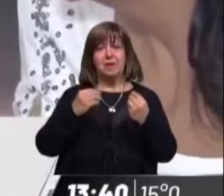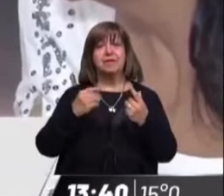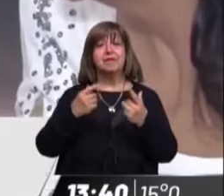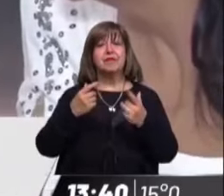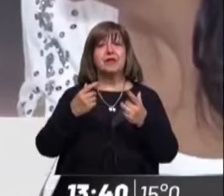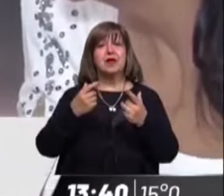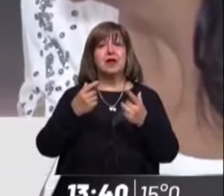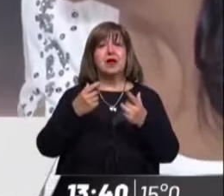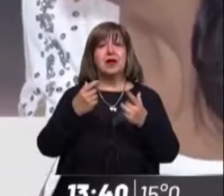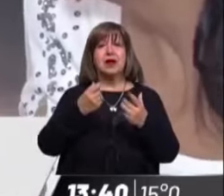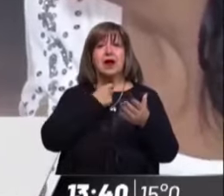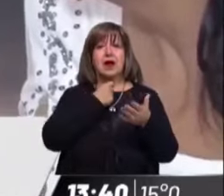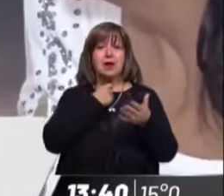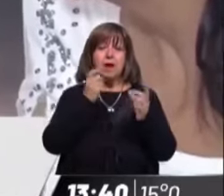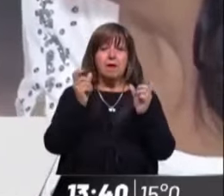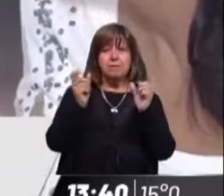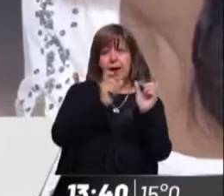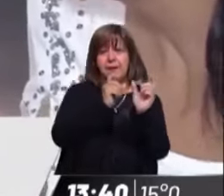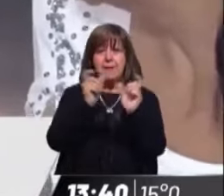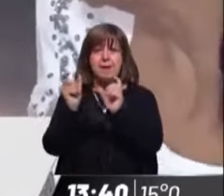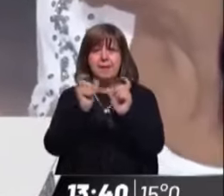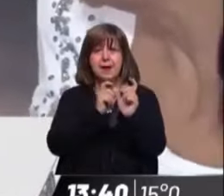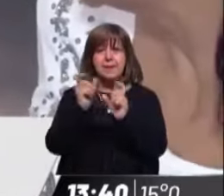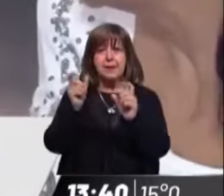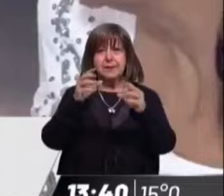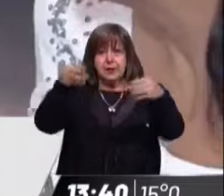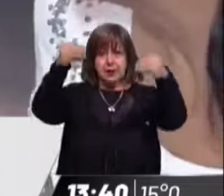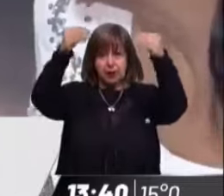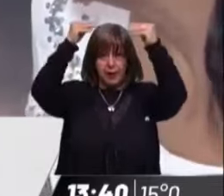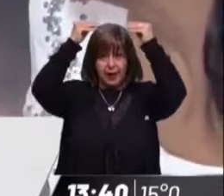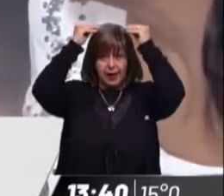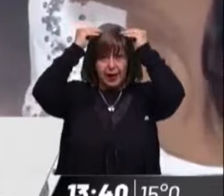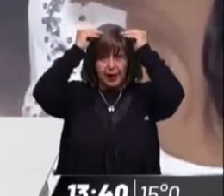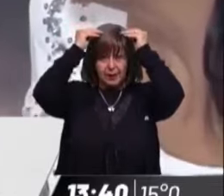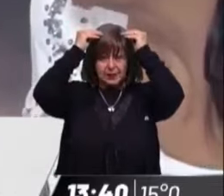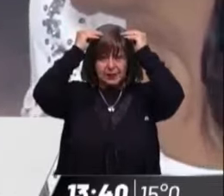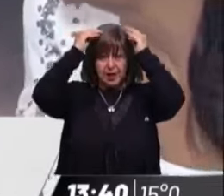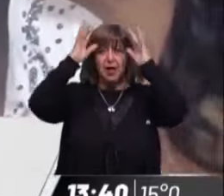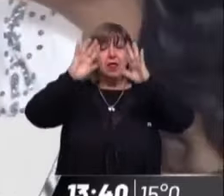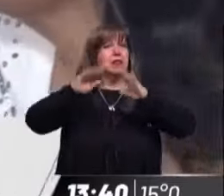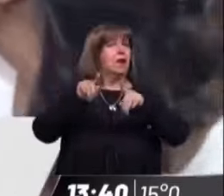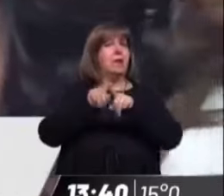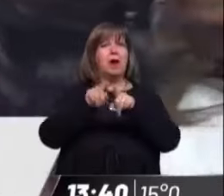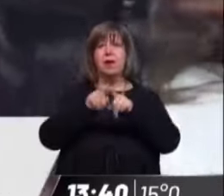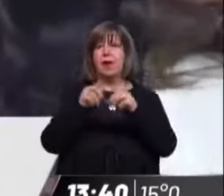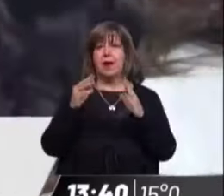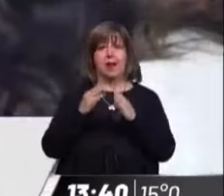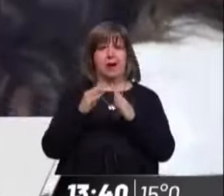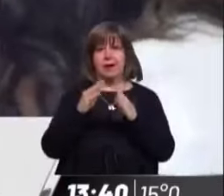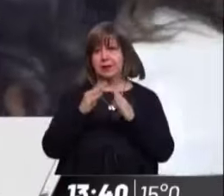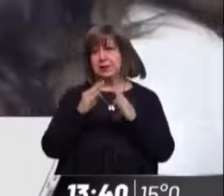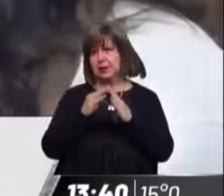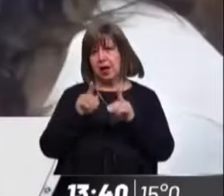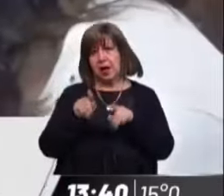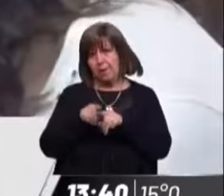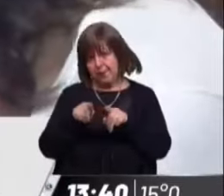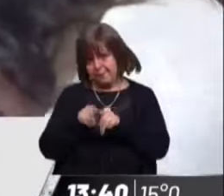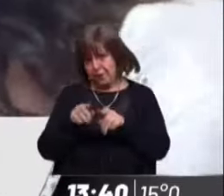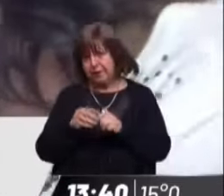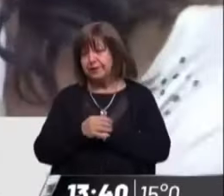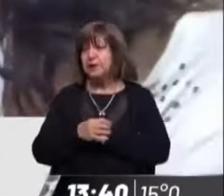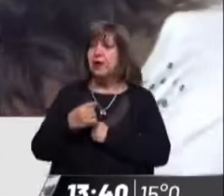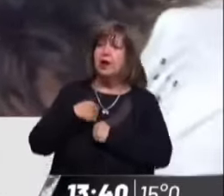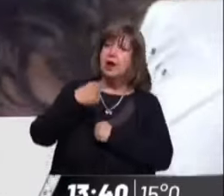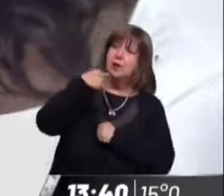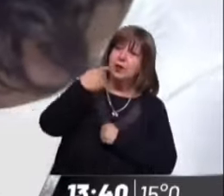de hacerlo lo mejor posible y eso mismo lo utilizamos luego en nuestros hogares. ¿Ustedes sienten que hacen como un esfuerzo,